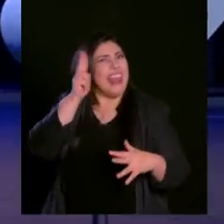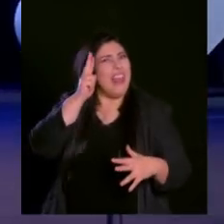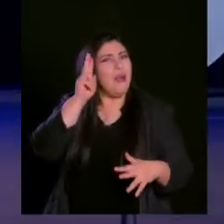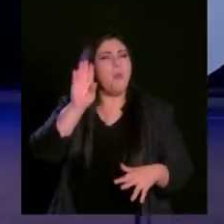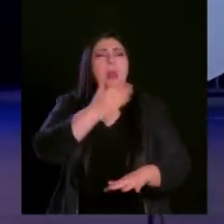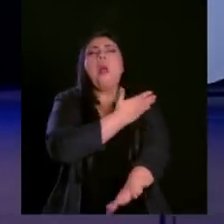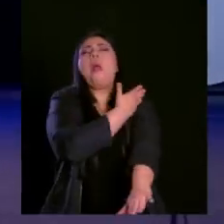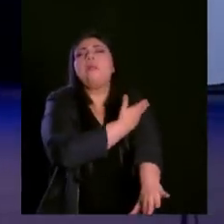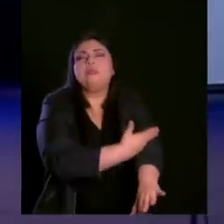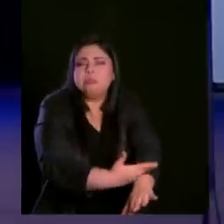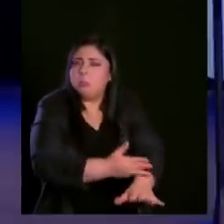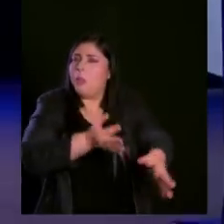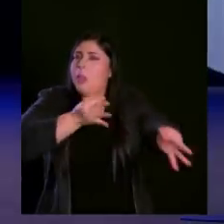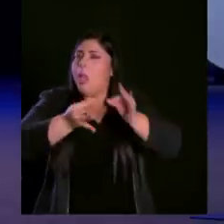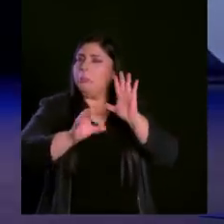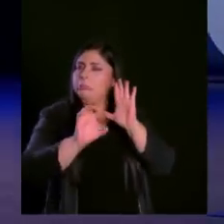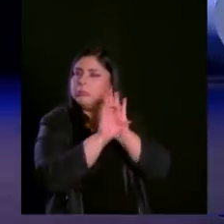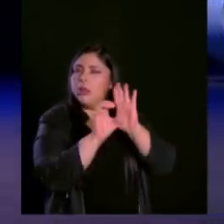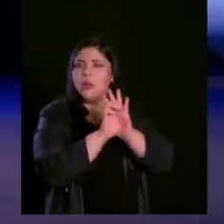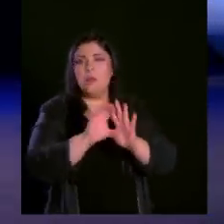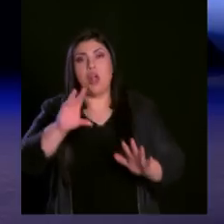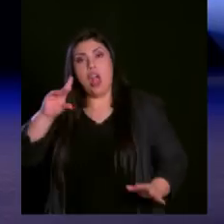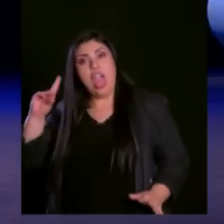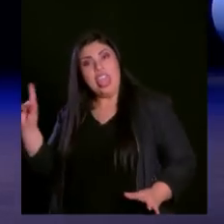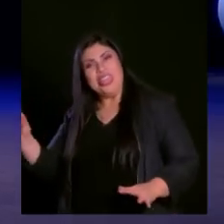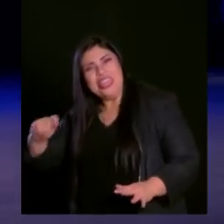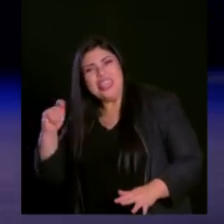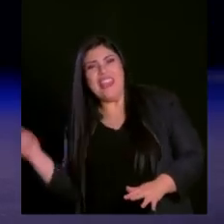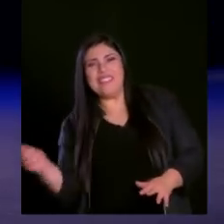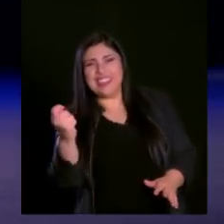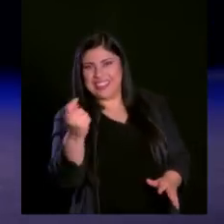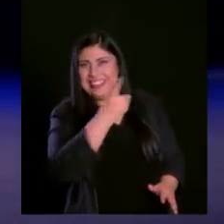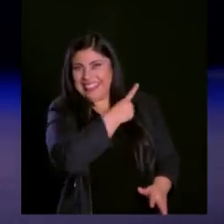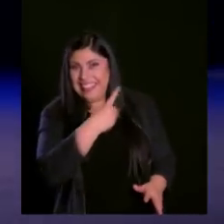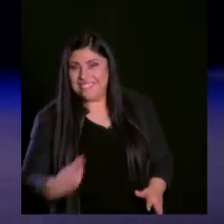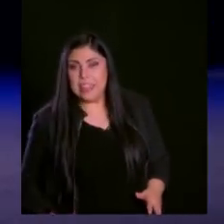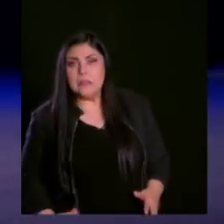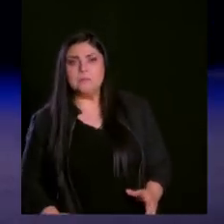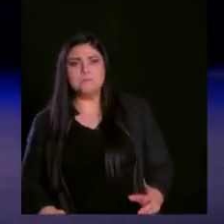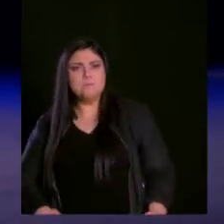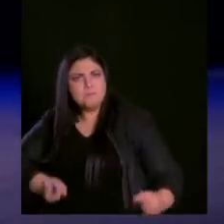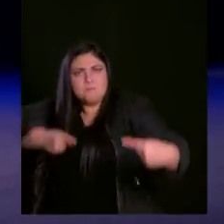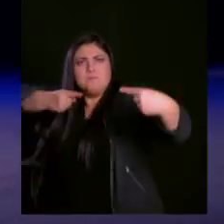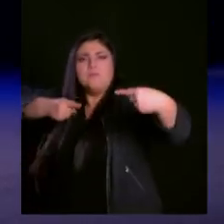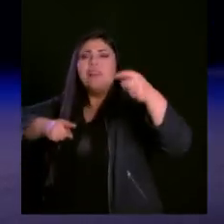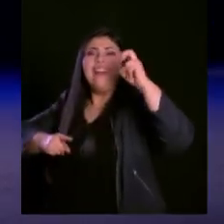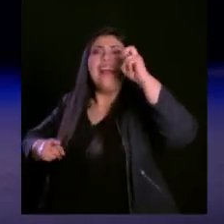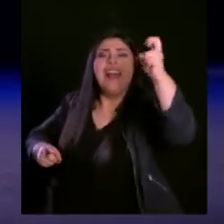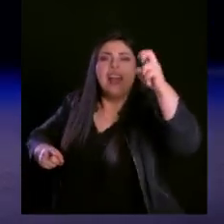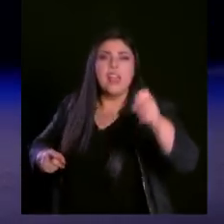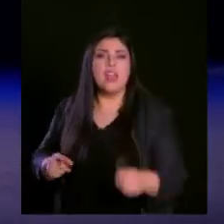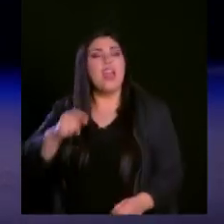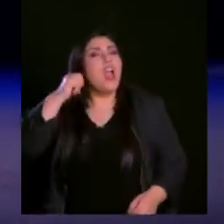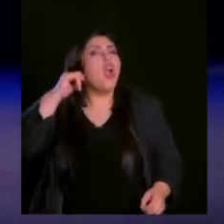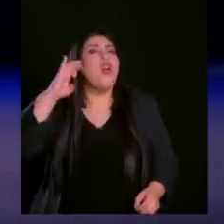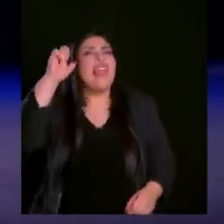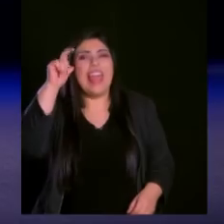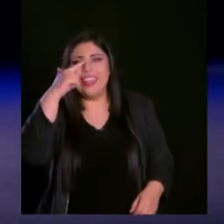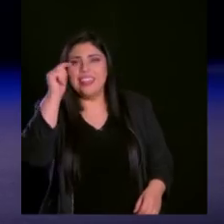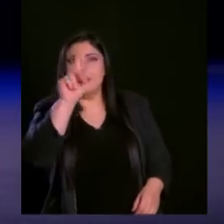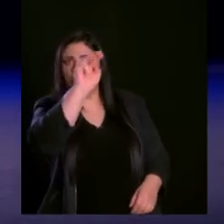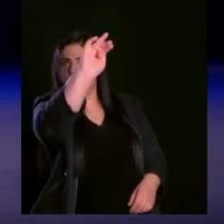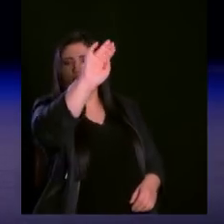y Goliat la conocen no voy a entrar en el detalle pero les hago una pregunta a ustedes mis queridos amigos que están hoy aquí presentes